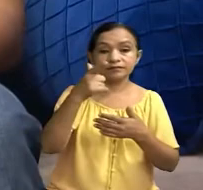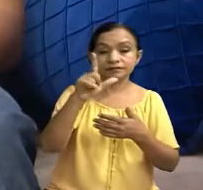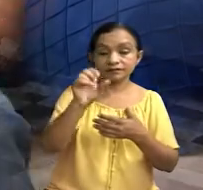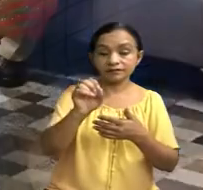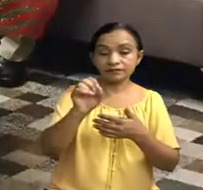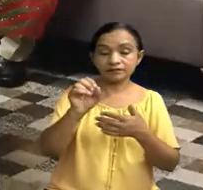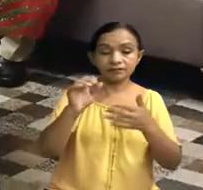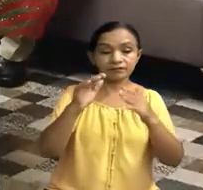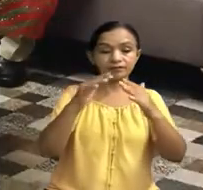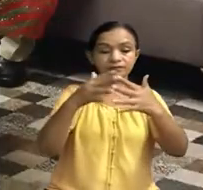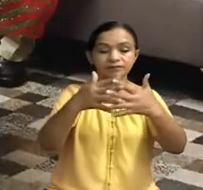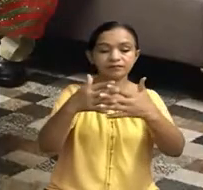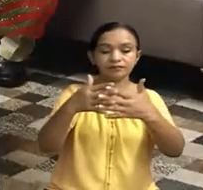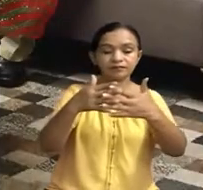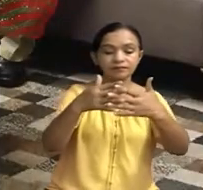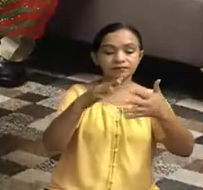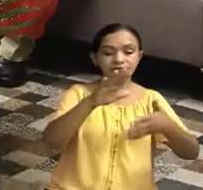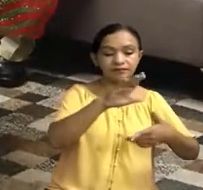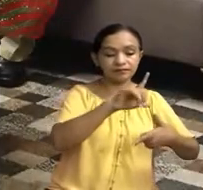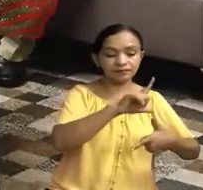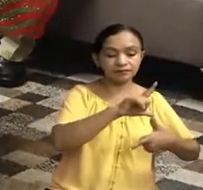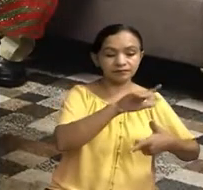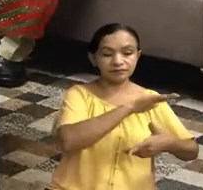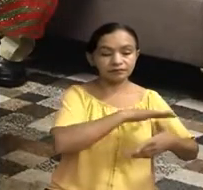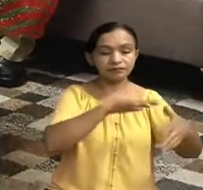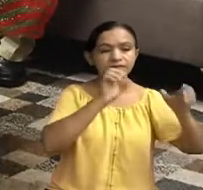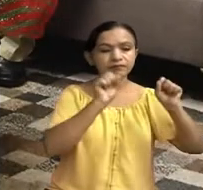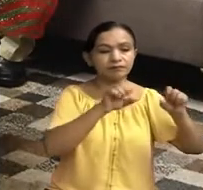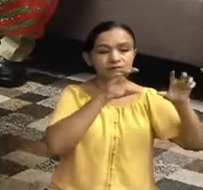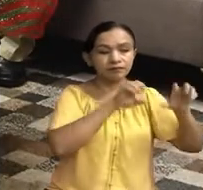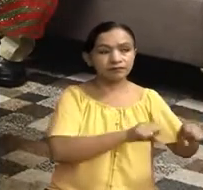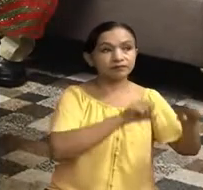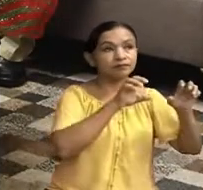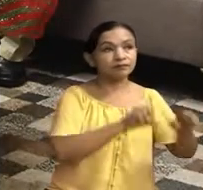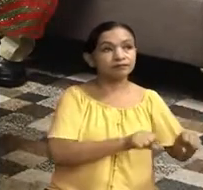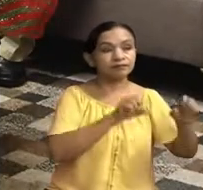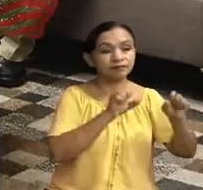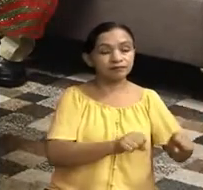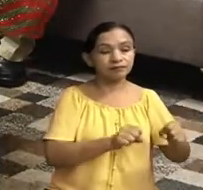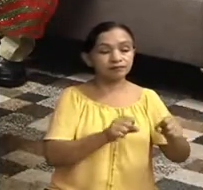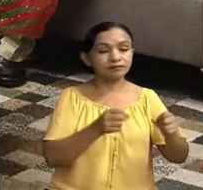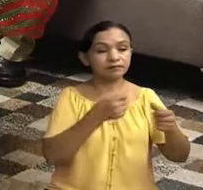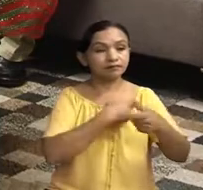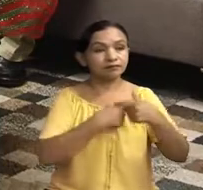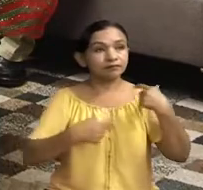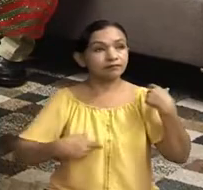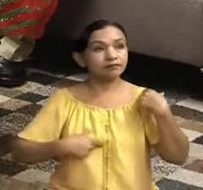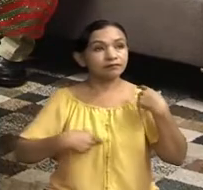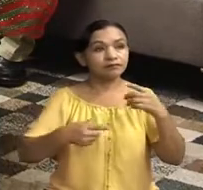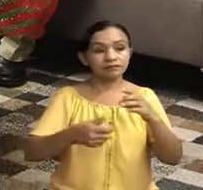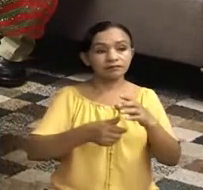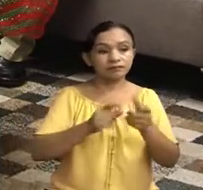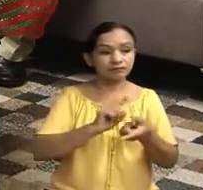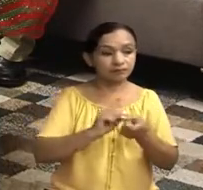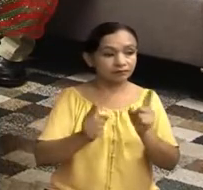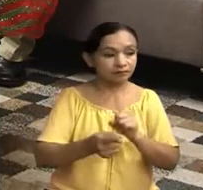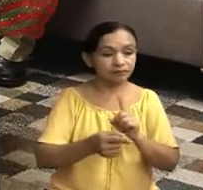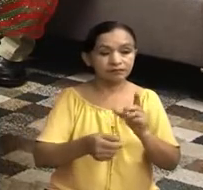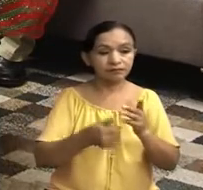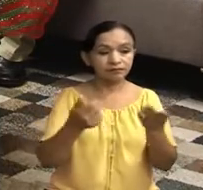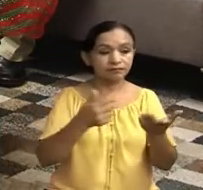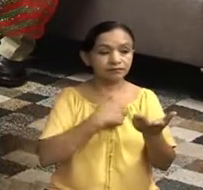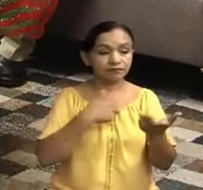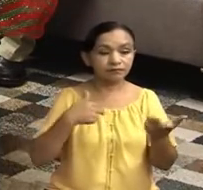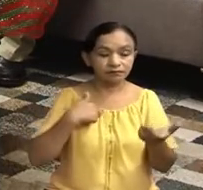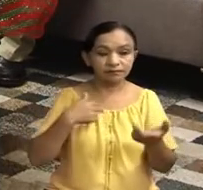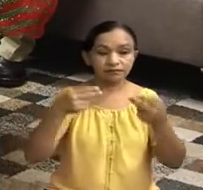América Latina es su patio trasero. Él puede hacer lo que quiere en América Latina, poner presidente, quitar presidente, saquear los